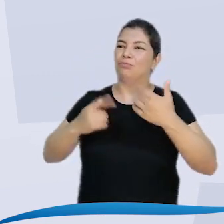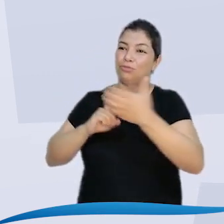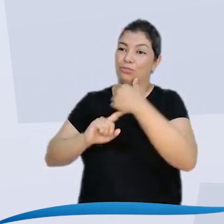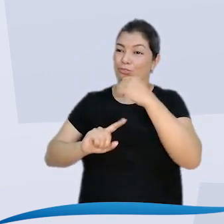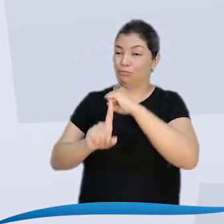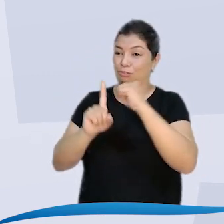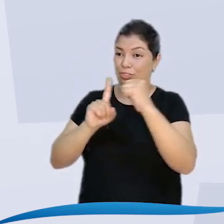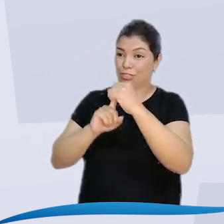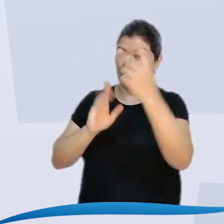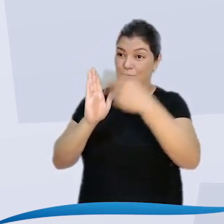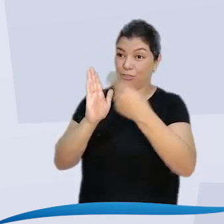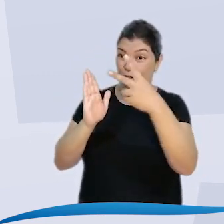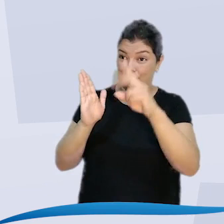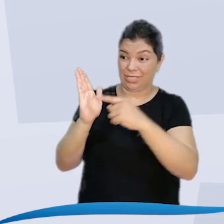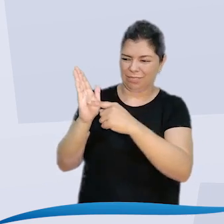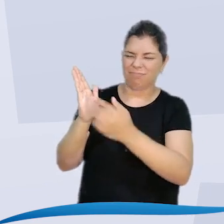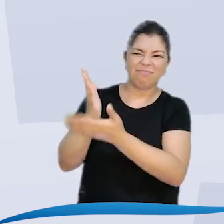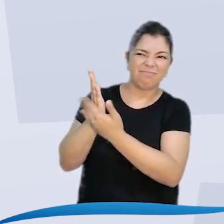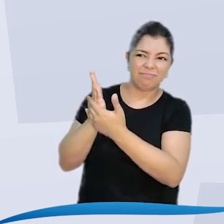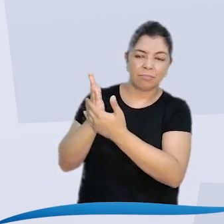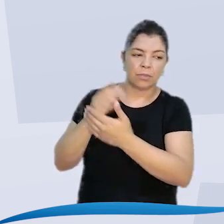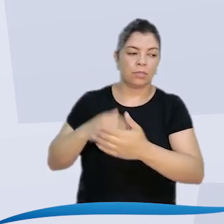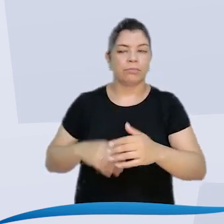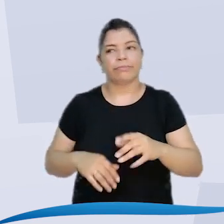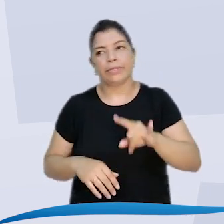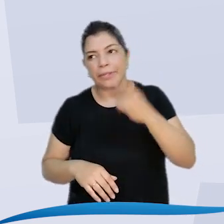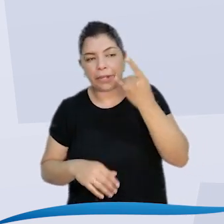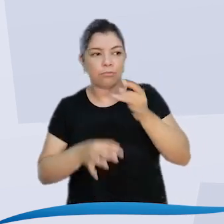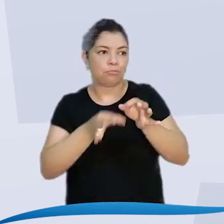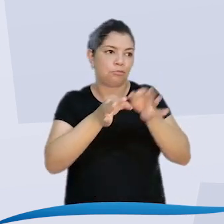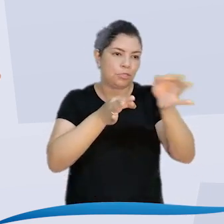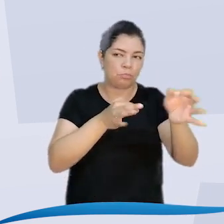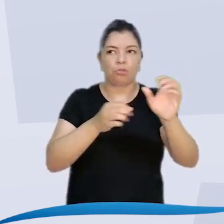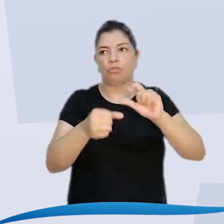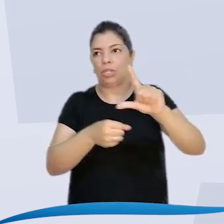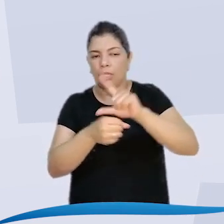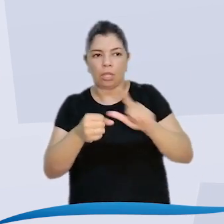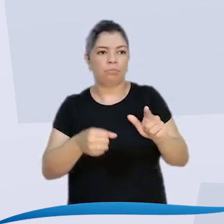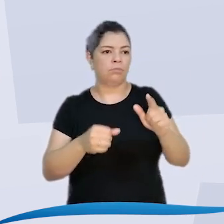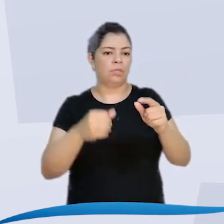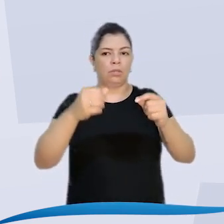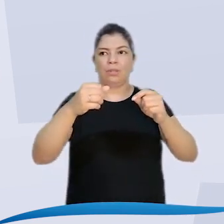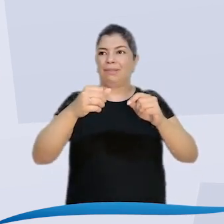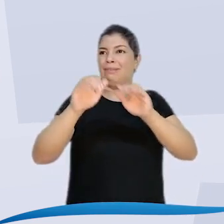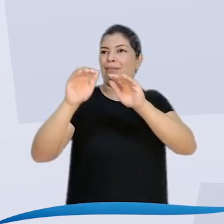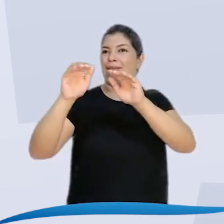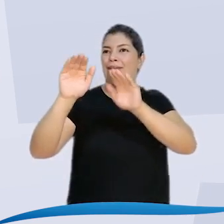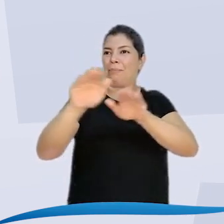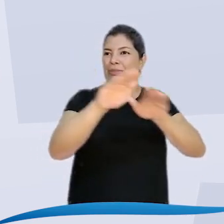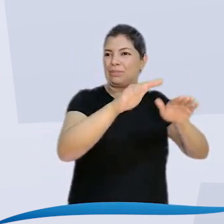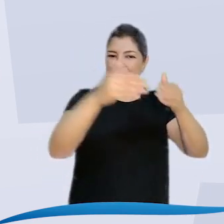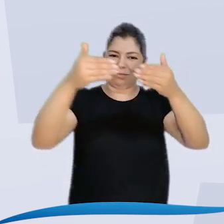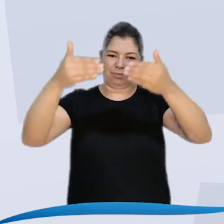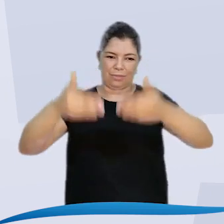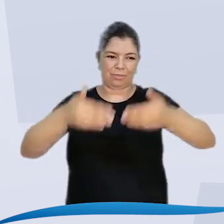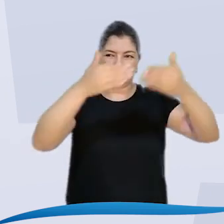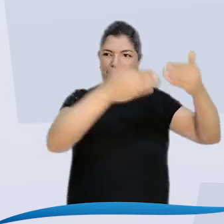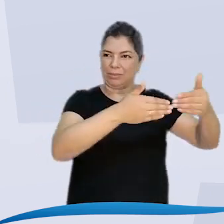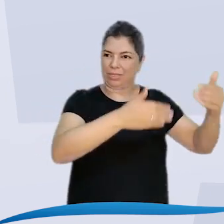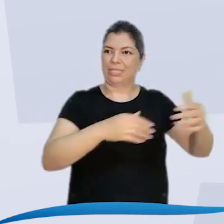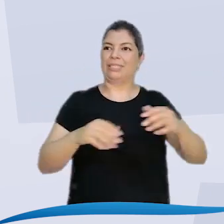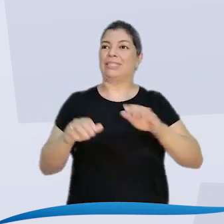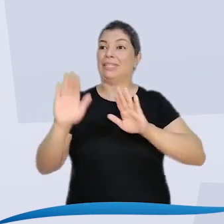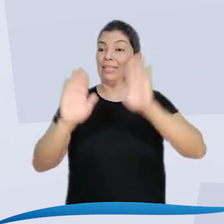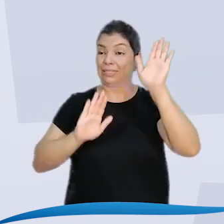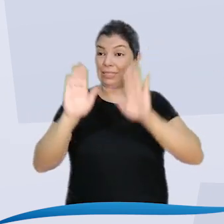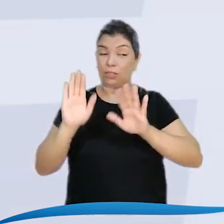2012, dice: cuando el municipio o la localidad no cuente con el total de representantes de las organizaciones de personas